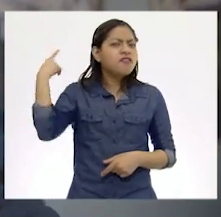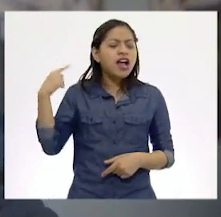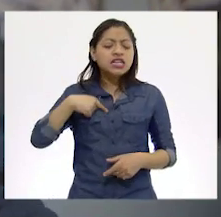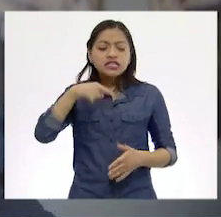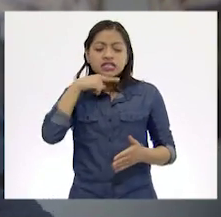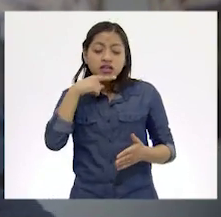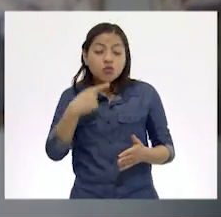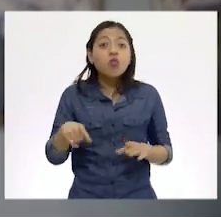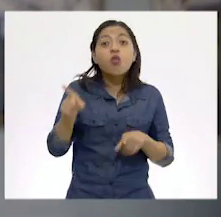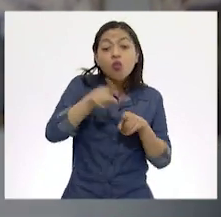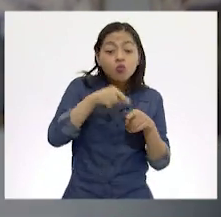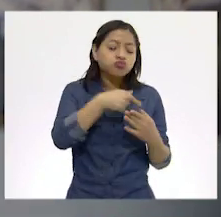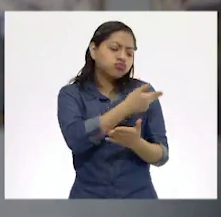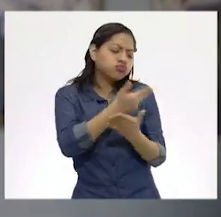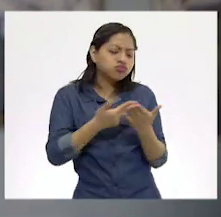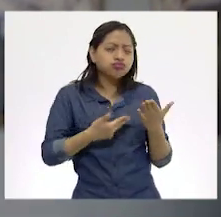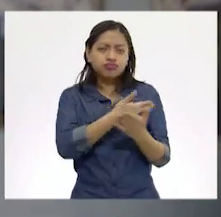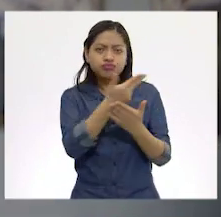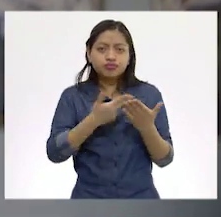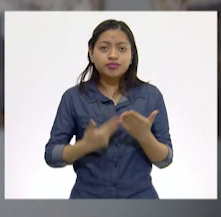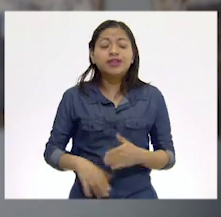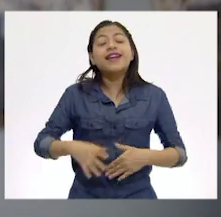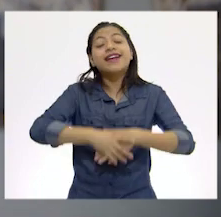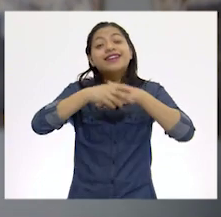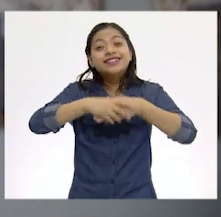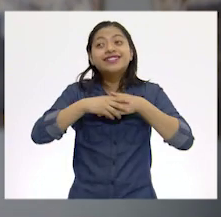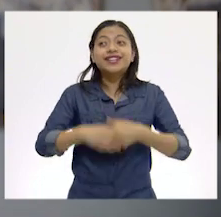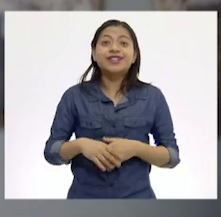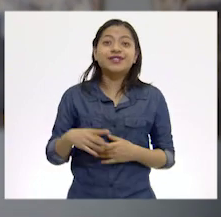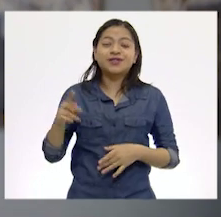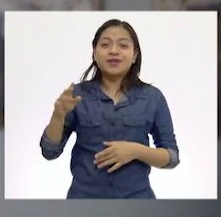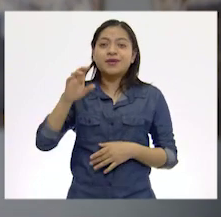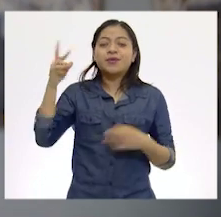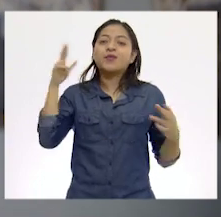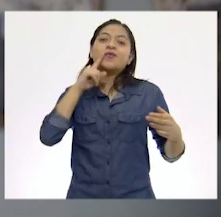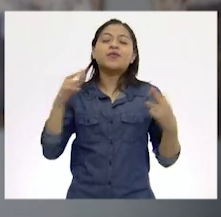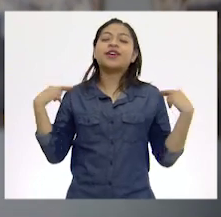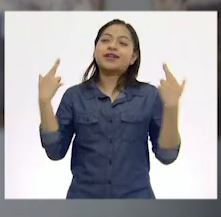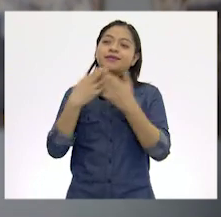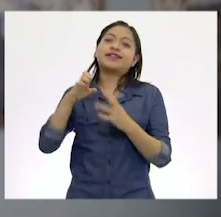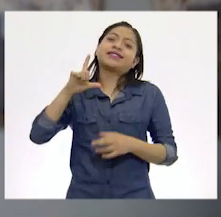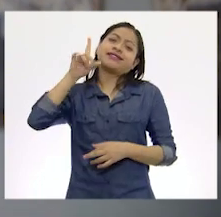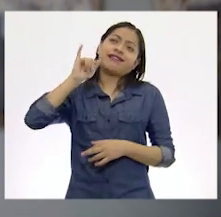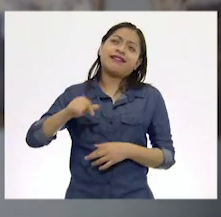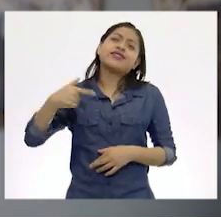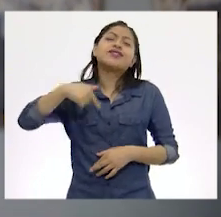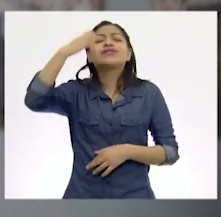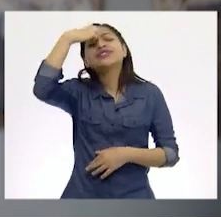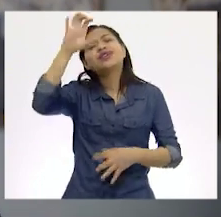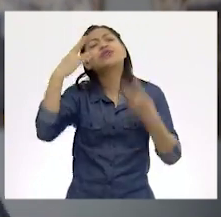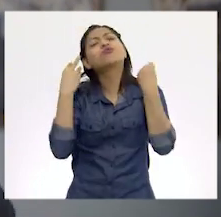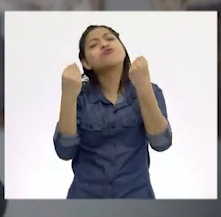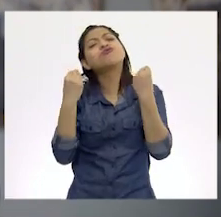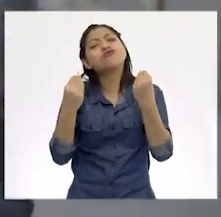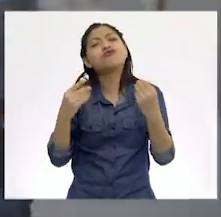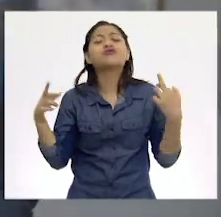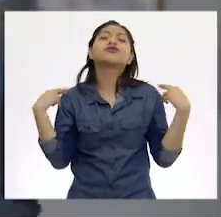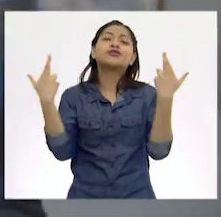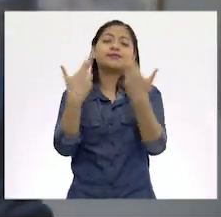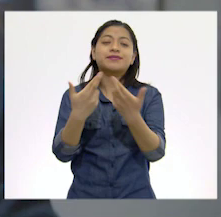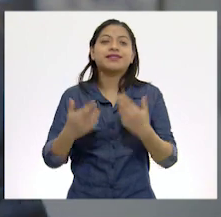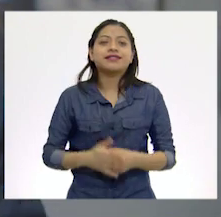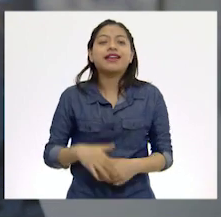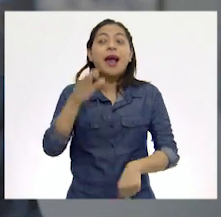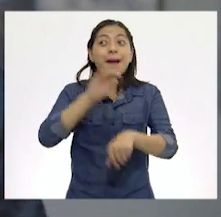mis colores. Un buen saludo para mi maestra Eli. La extraño mucho, te extraño, maestra Eli. A